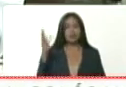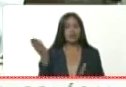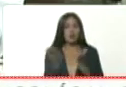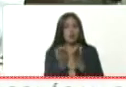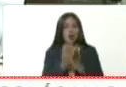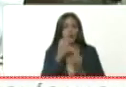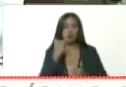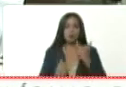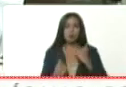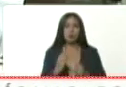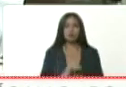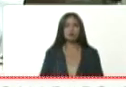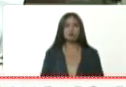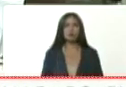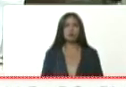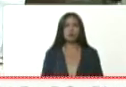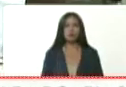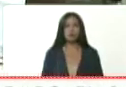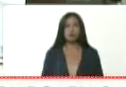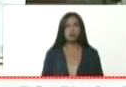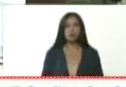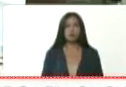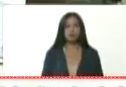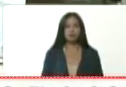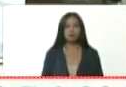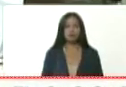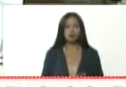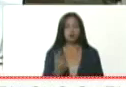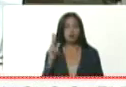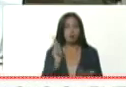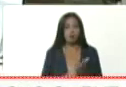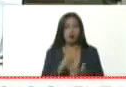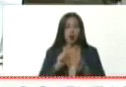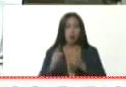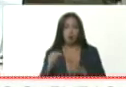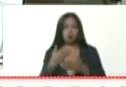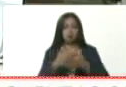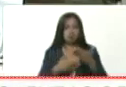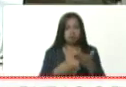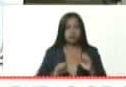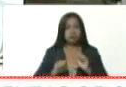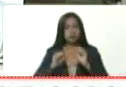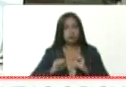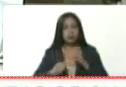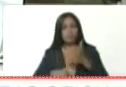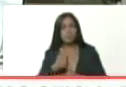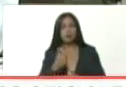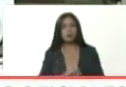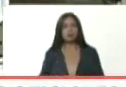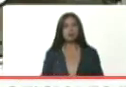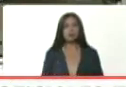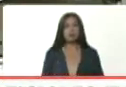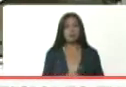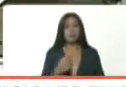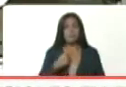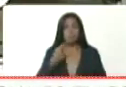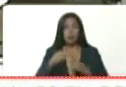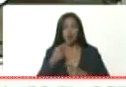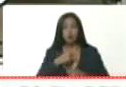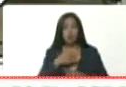culminar yo te voy a probar estos recursos para que avances pero yo quiero